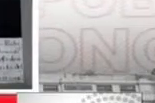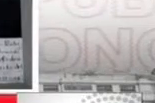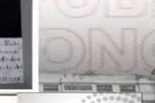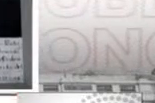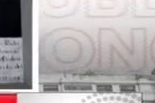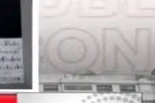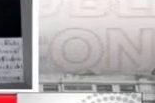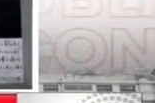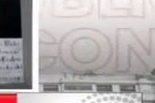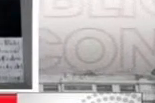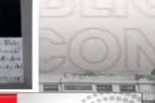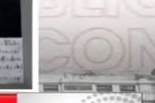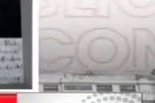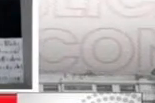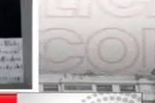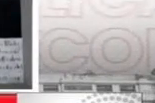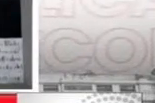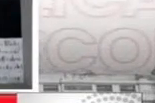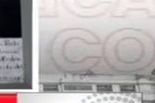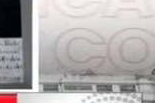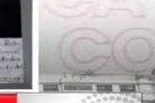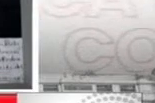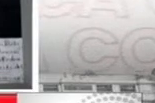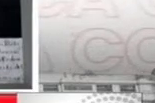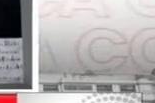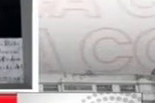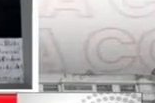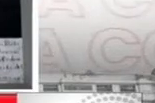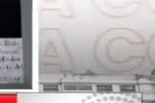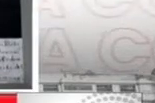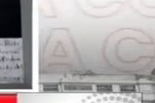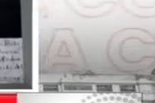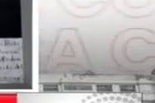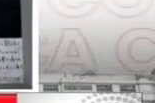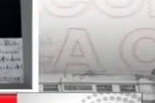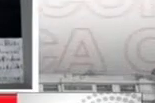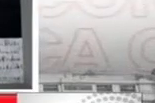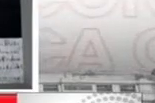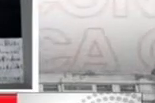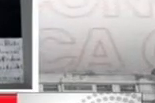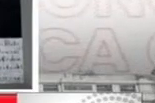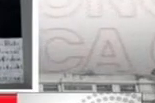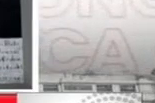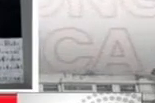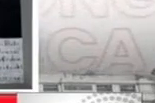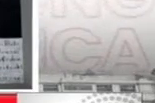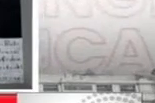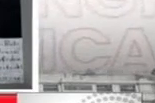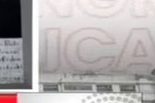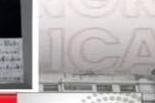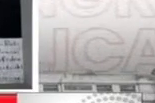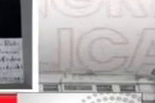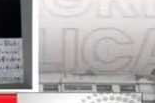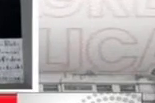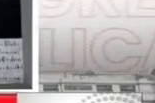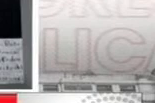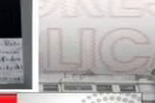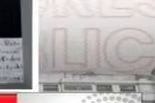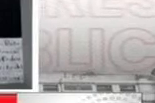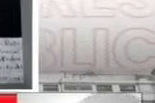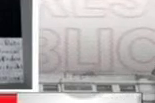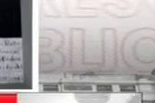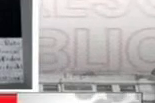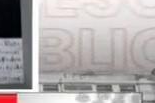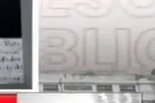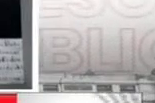explicar que la brecha que tenemos y que la congresista de mi paisana, la doctora Heidi Juárez,